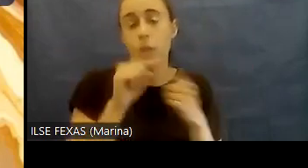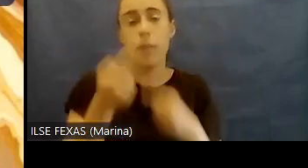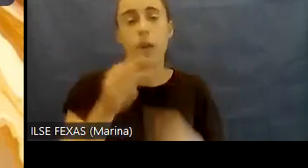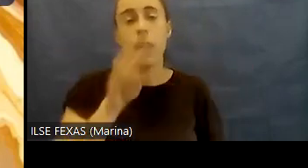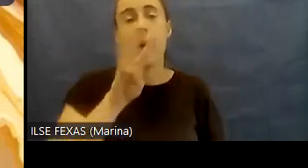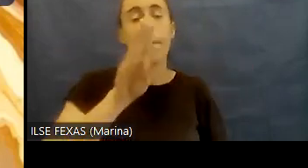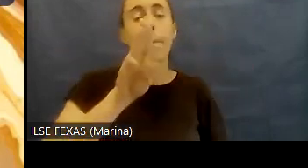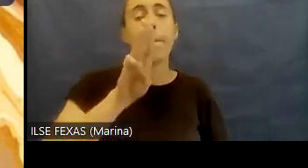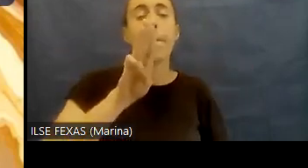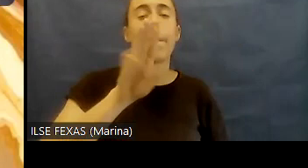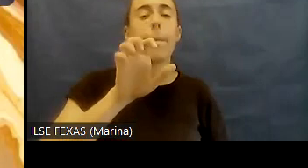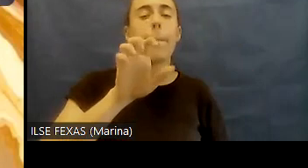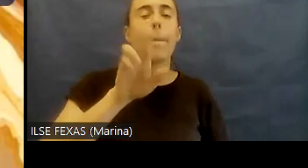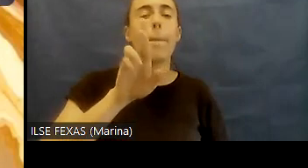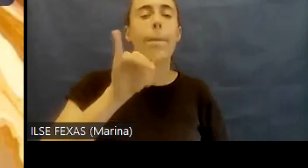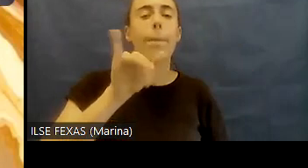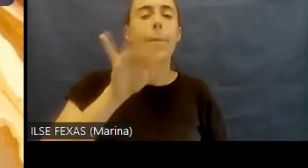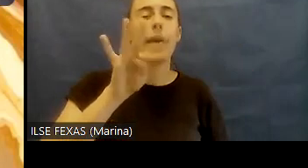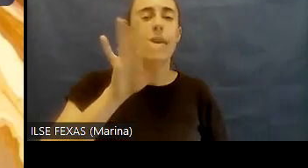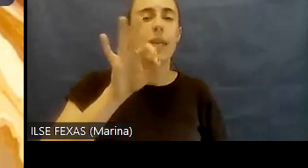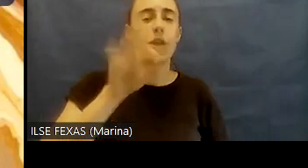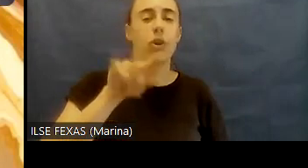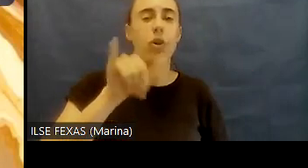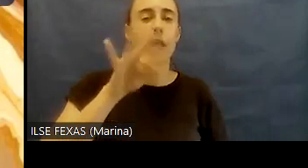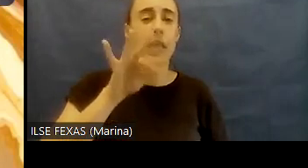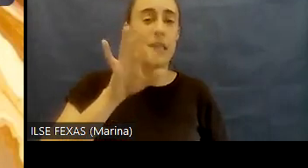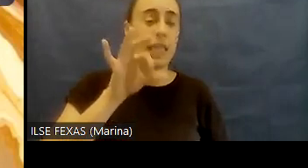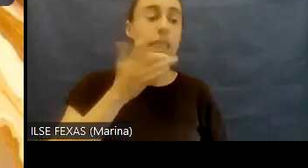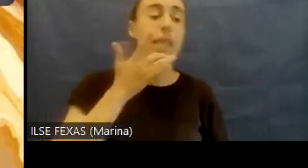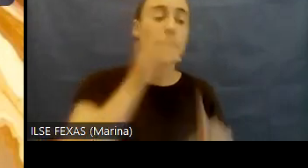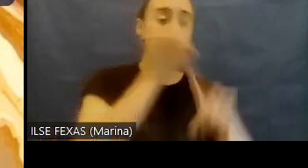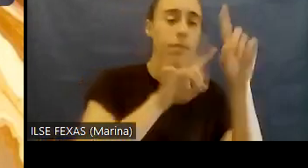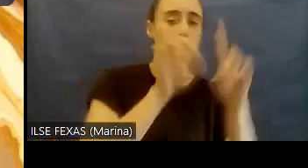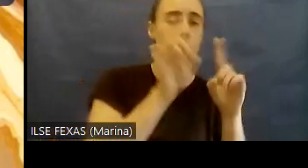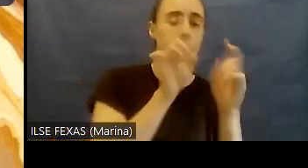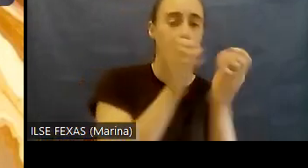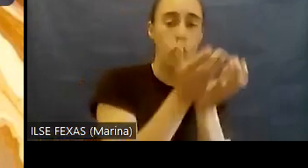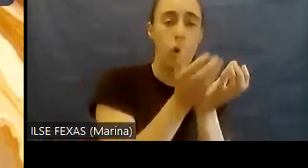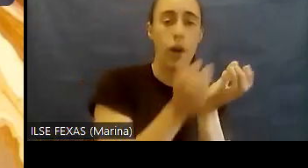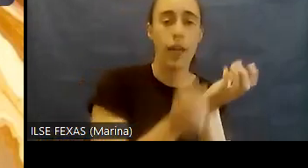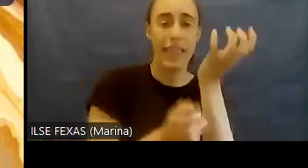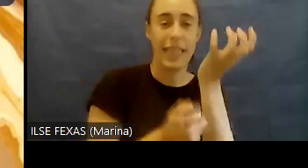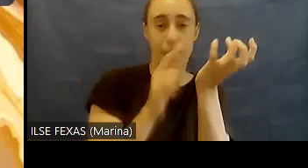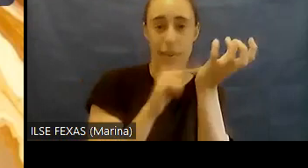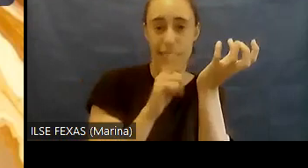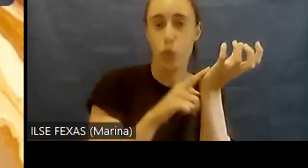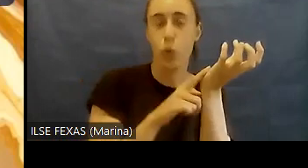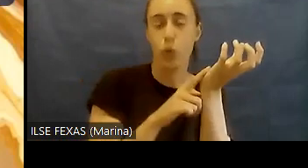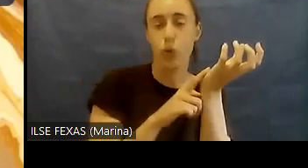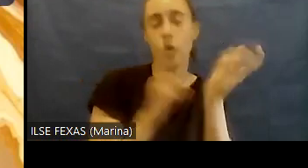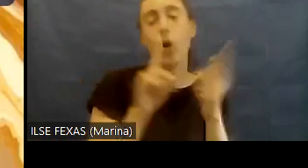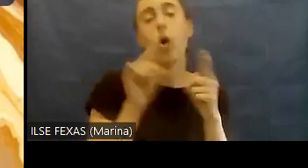Pero en el caso de presencia de divertículos, para prevenir, para evitar una aparición posterior de una